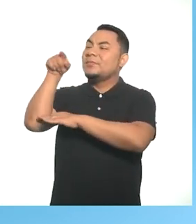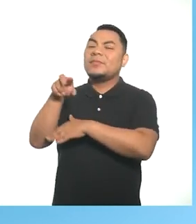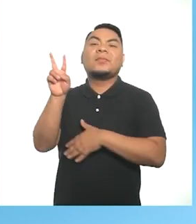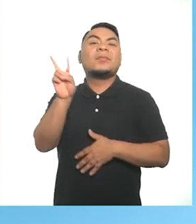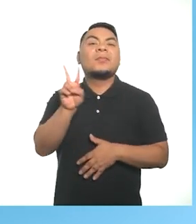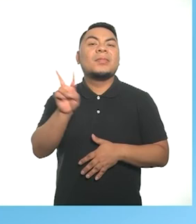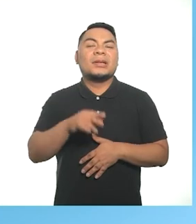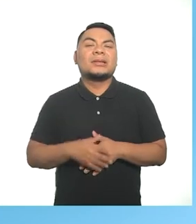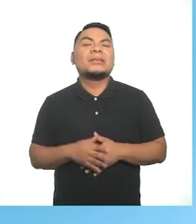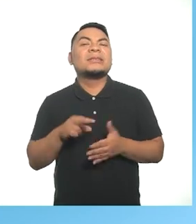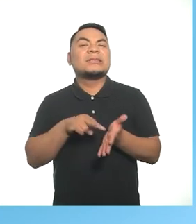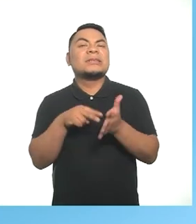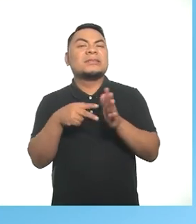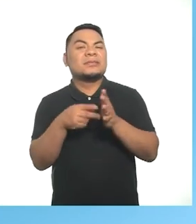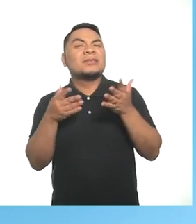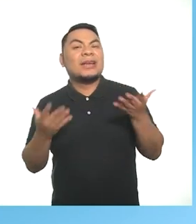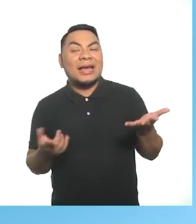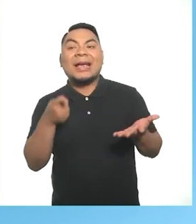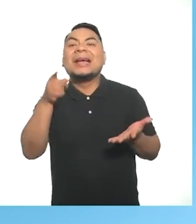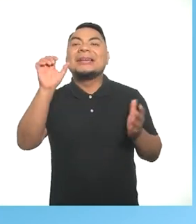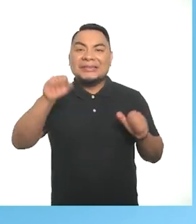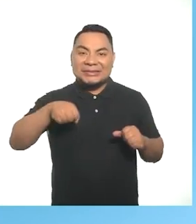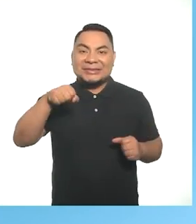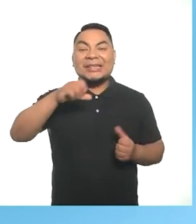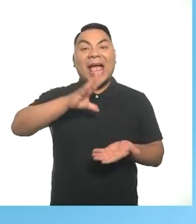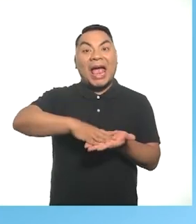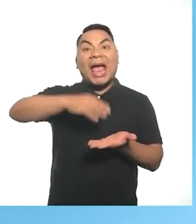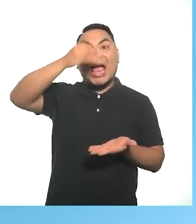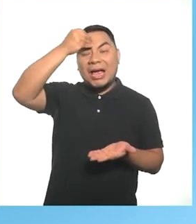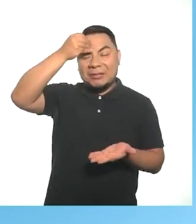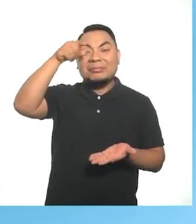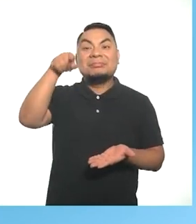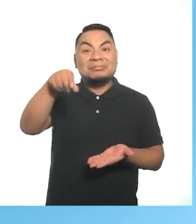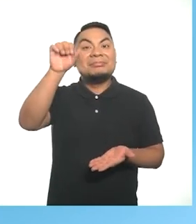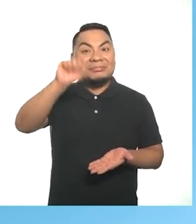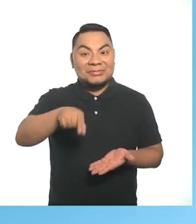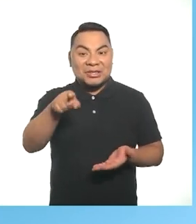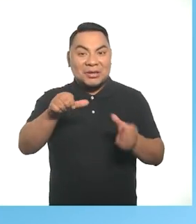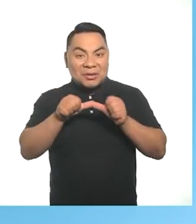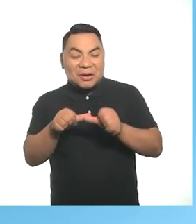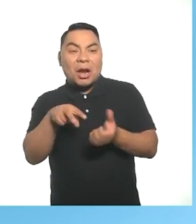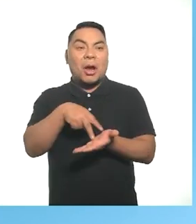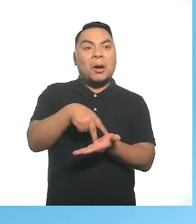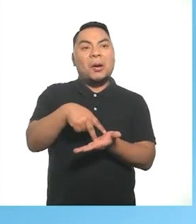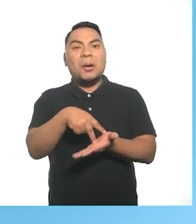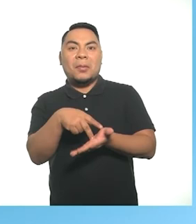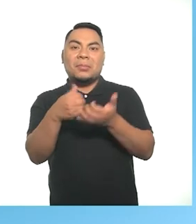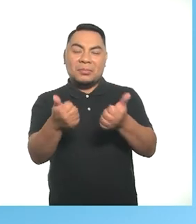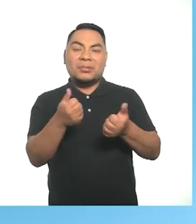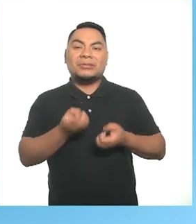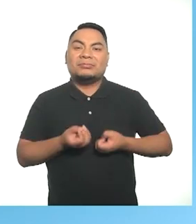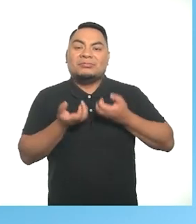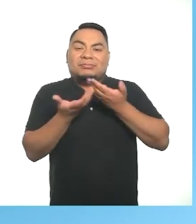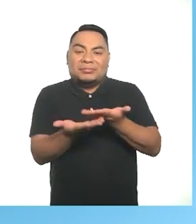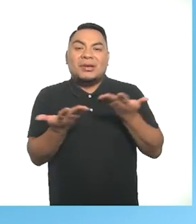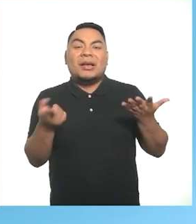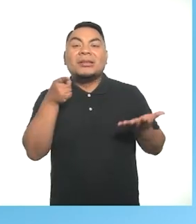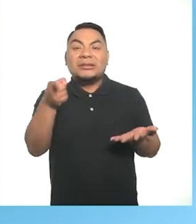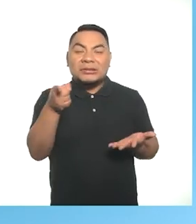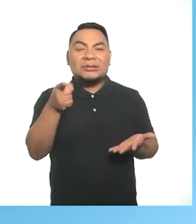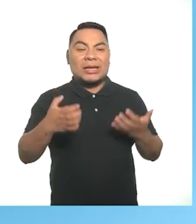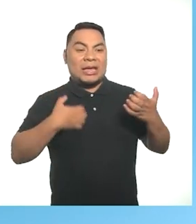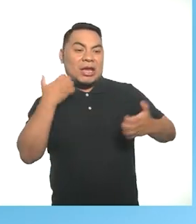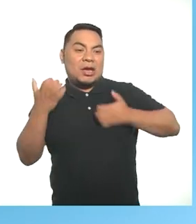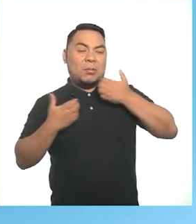del semáforo en verde significa que lo lograron. Si mantiene el equilibrio, expresa de alguna